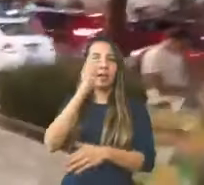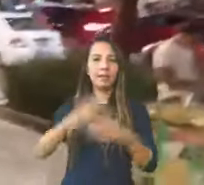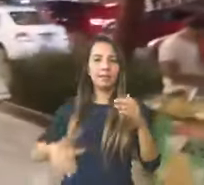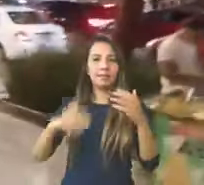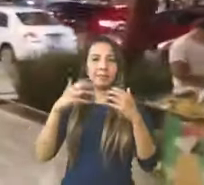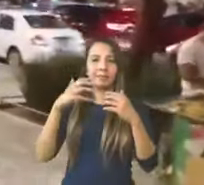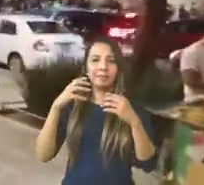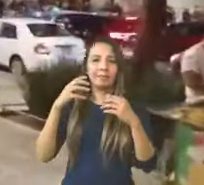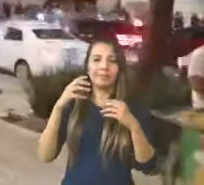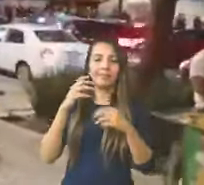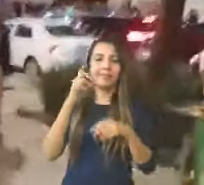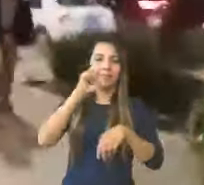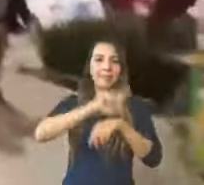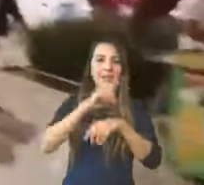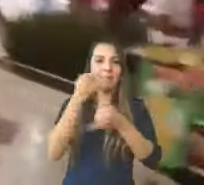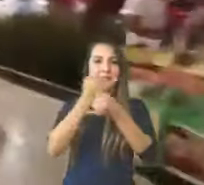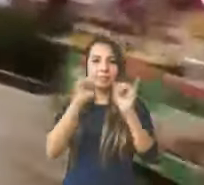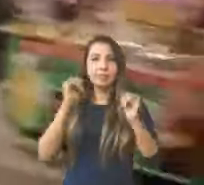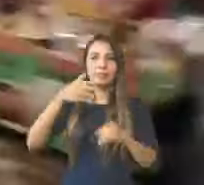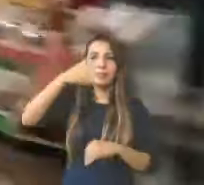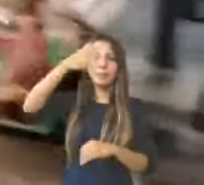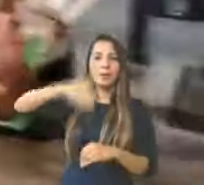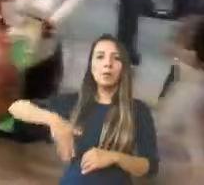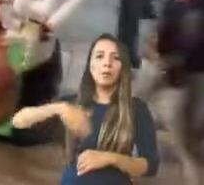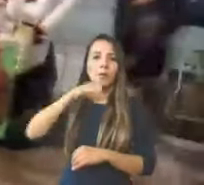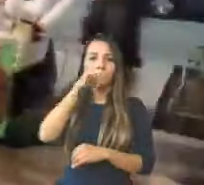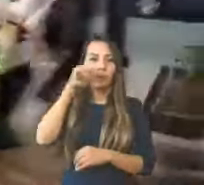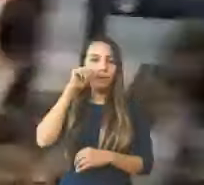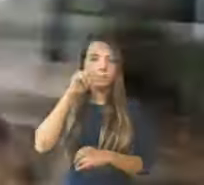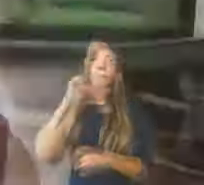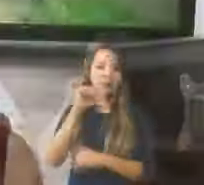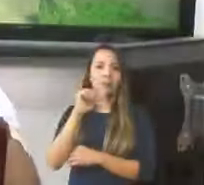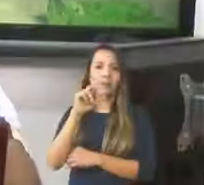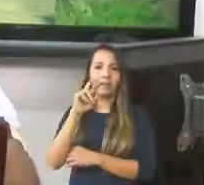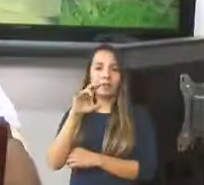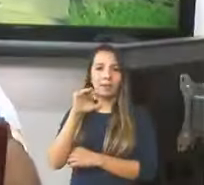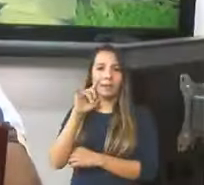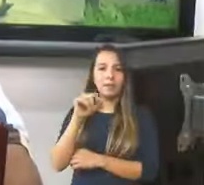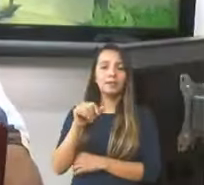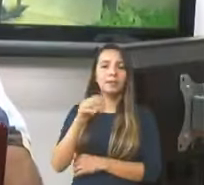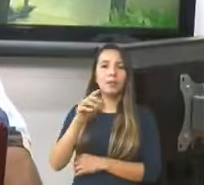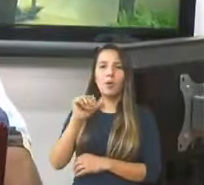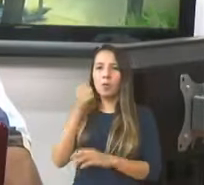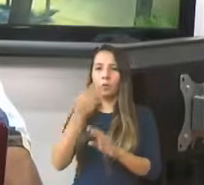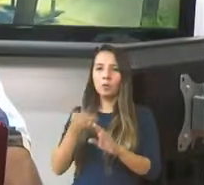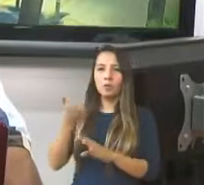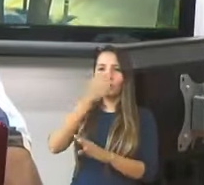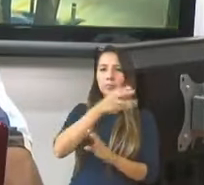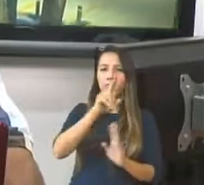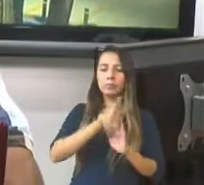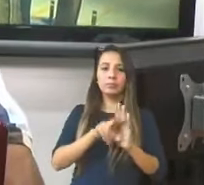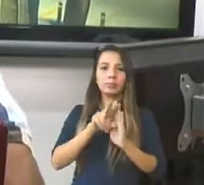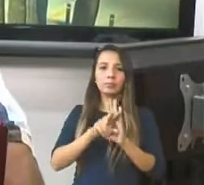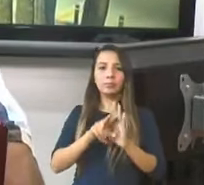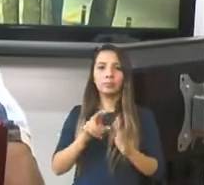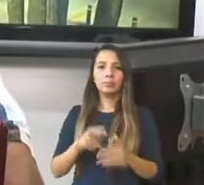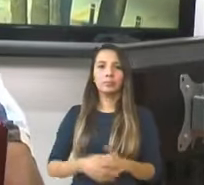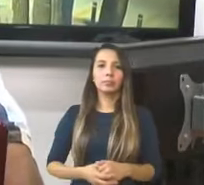tranquilo. Ese ya es en la Avenida Juárez. Pon uno anterior a ese, por favor. No sé si lo alcanzaste a bajar o no.